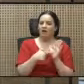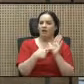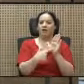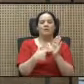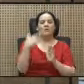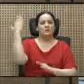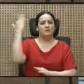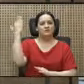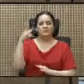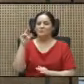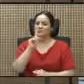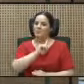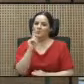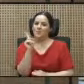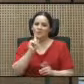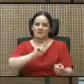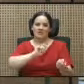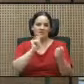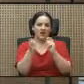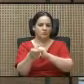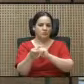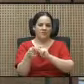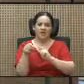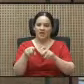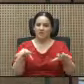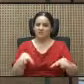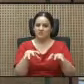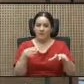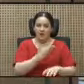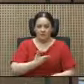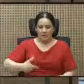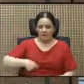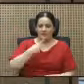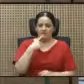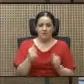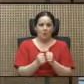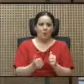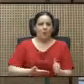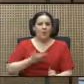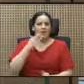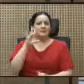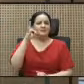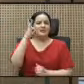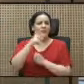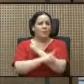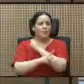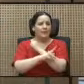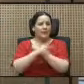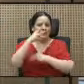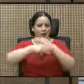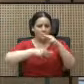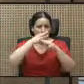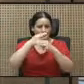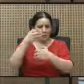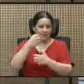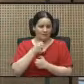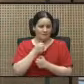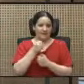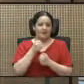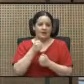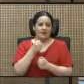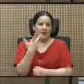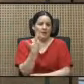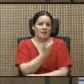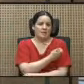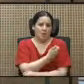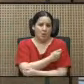traduce en acciones. El presidente dice con orgullo que fuimos el 7º país del mundo en recibir las vacunas